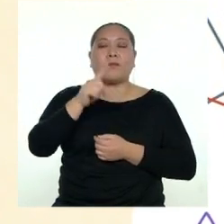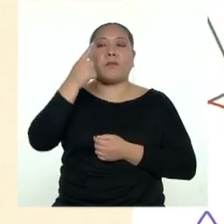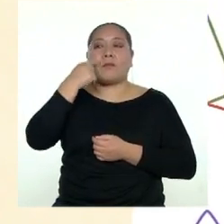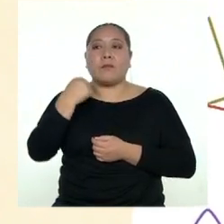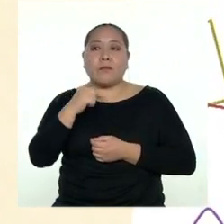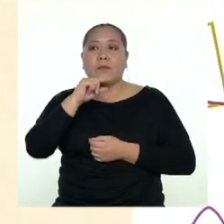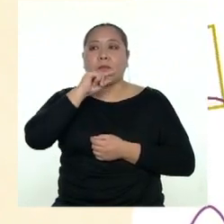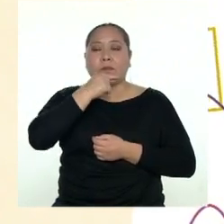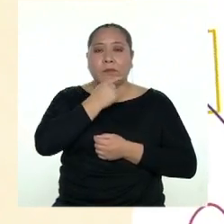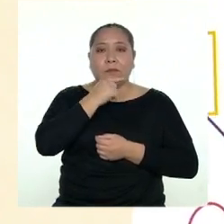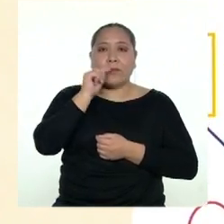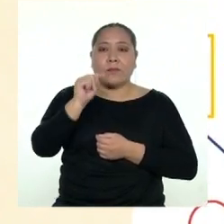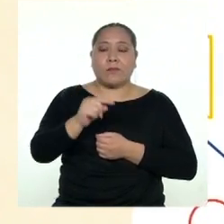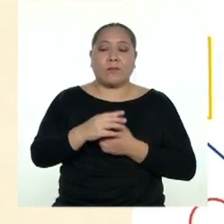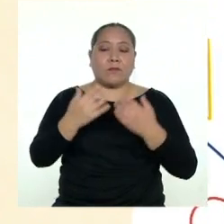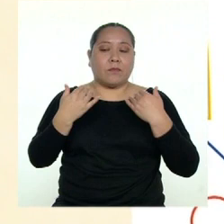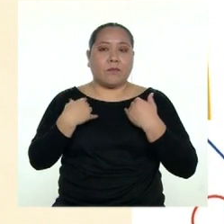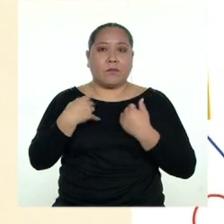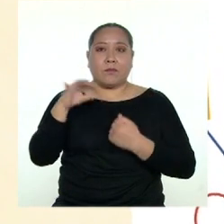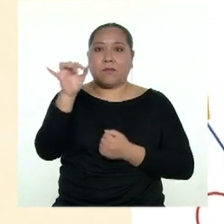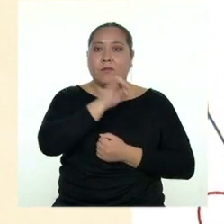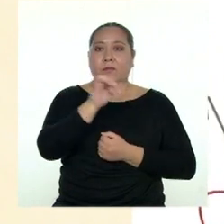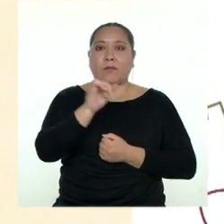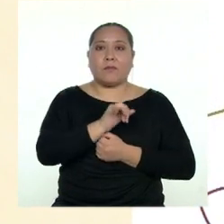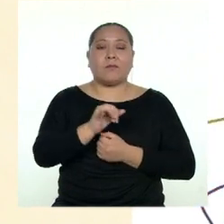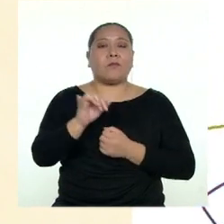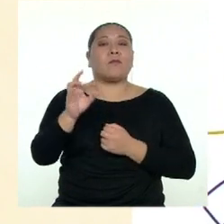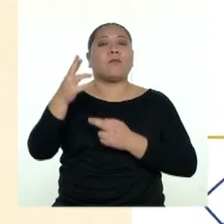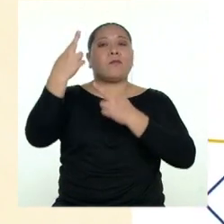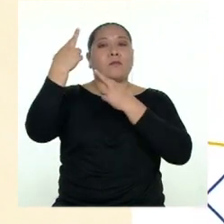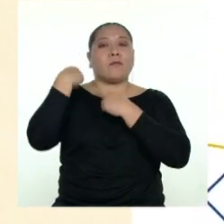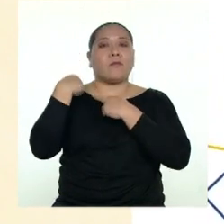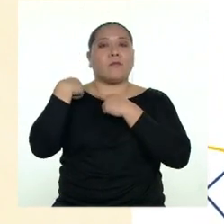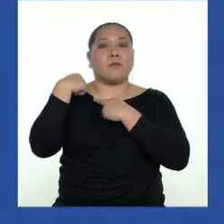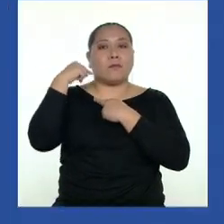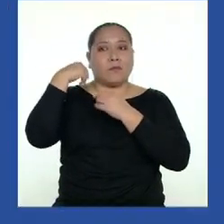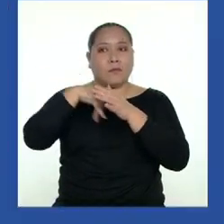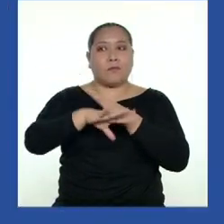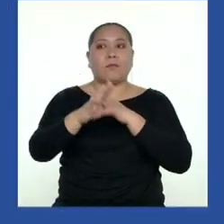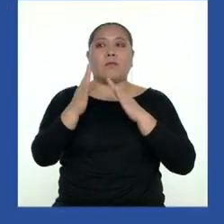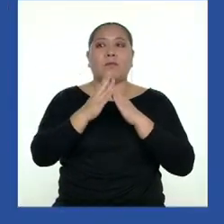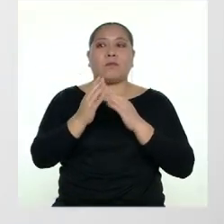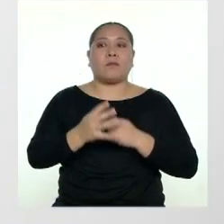hombres como mujeres debemos tener las mismas responsabilidades en el hogar.